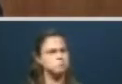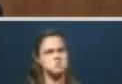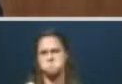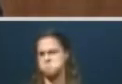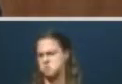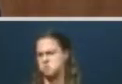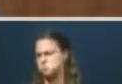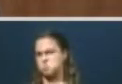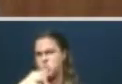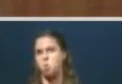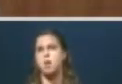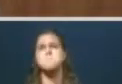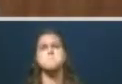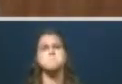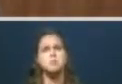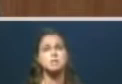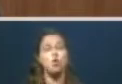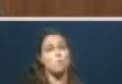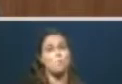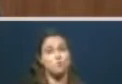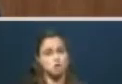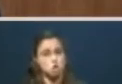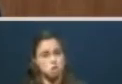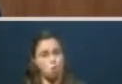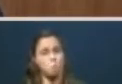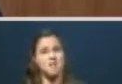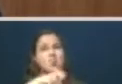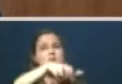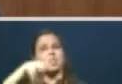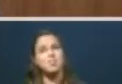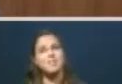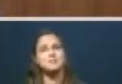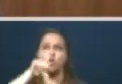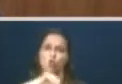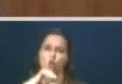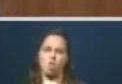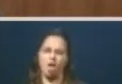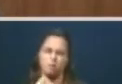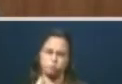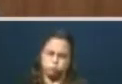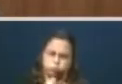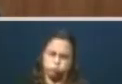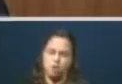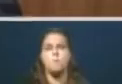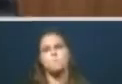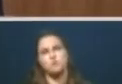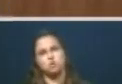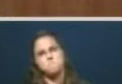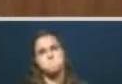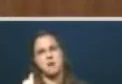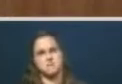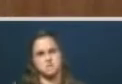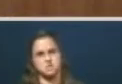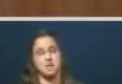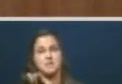anterior permitiendo a la par un incremento de profesionales en los centros de salud urbanos más congestionados castilla y león'